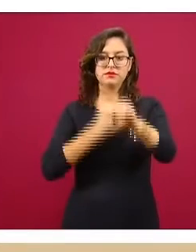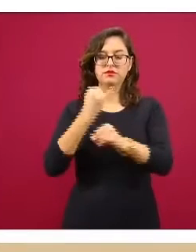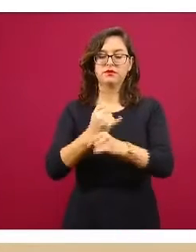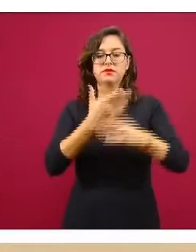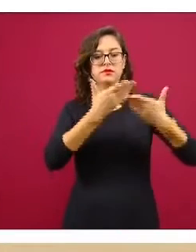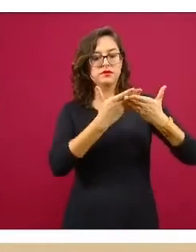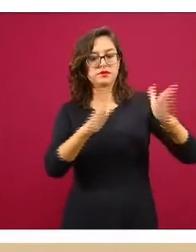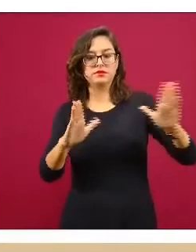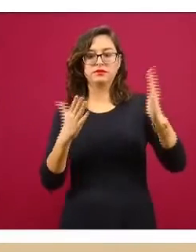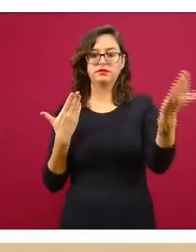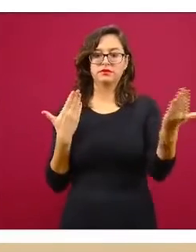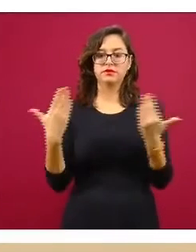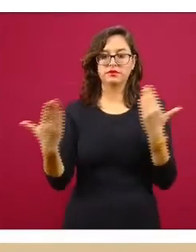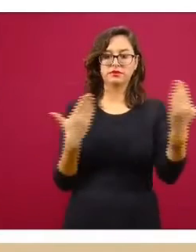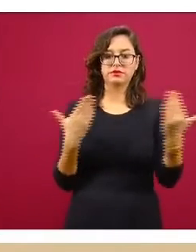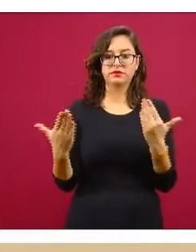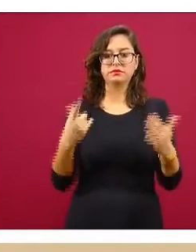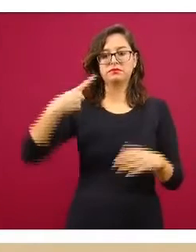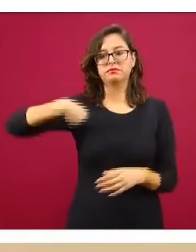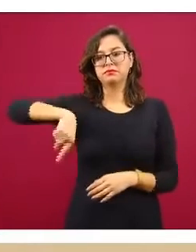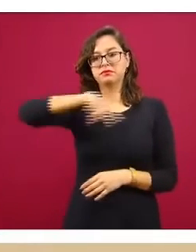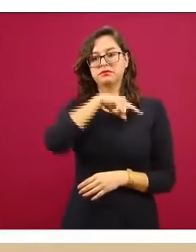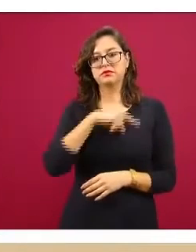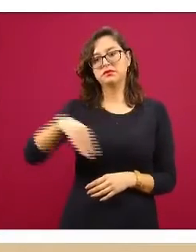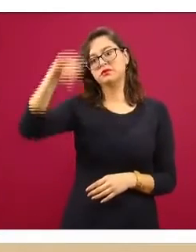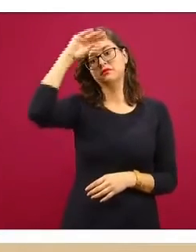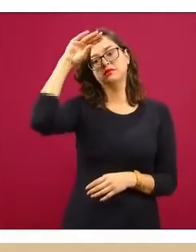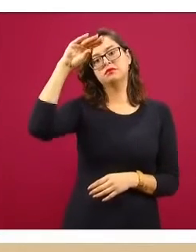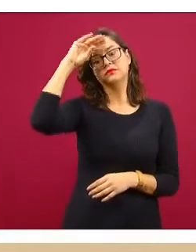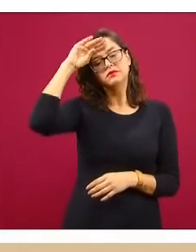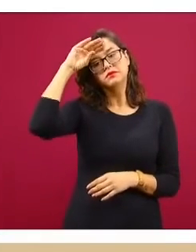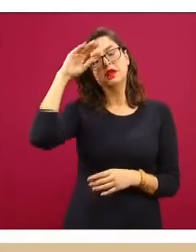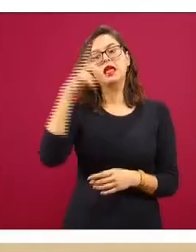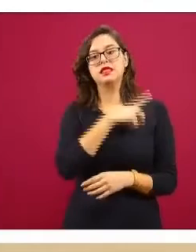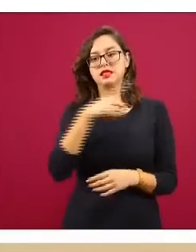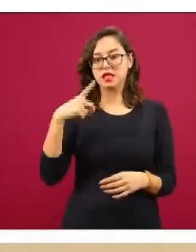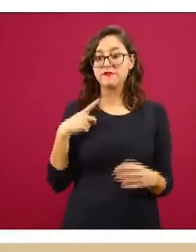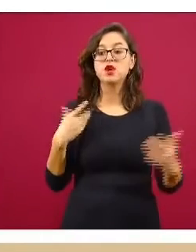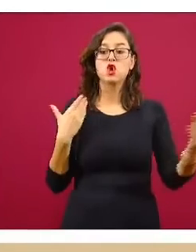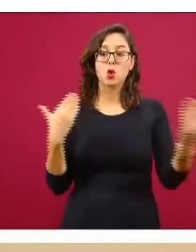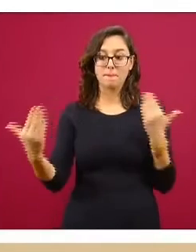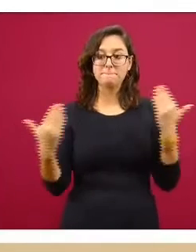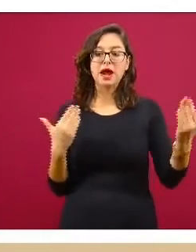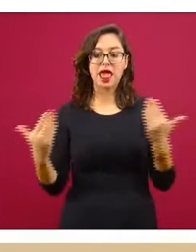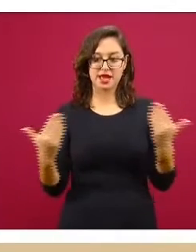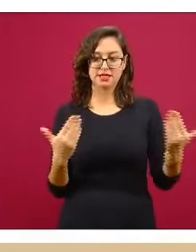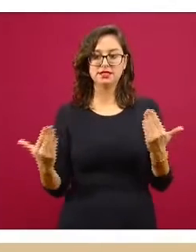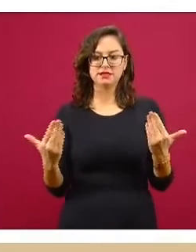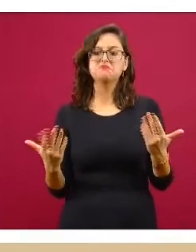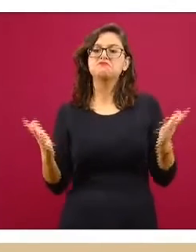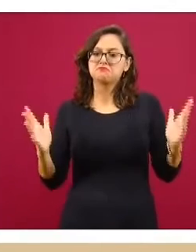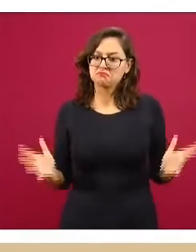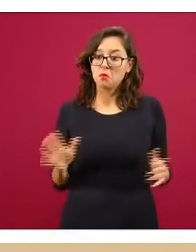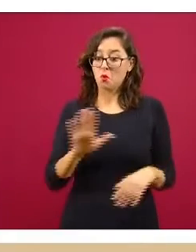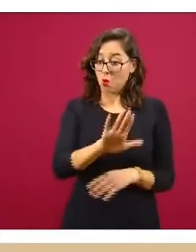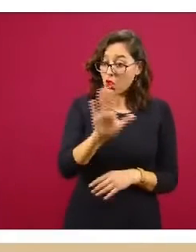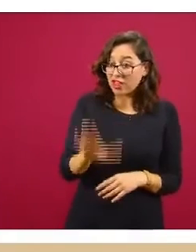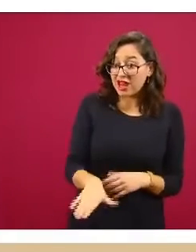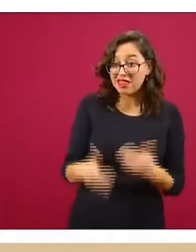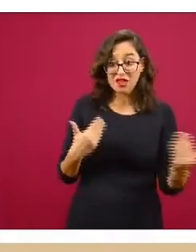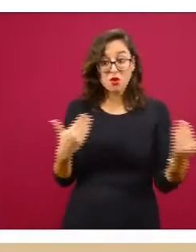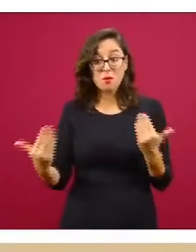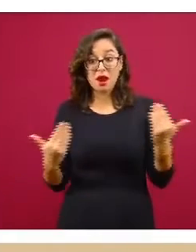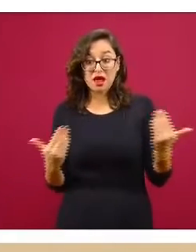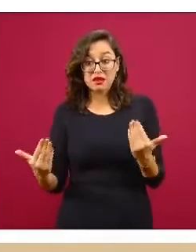en la comparación de lo que nosotros consideramos que es la comparación que se debe hacer cuando hablamos de mortalidad,